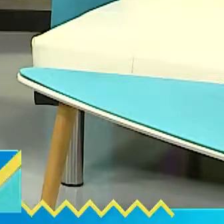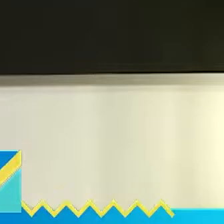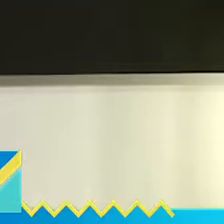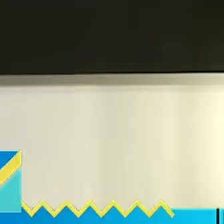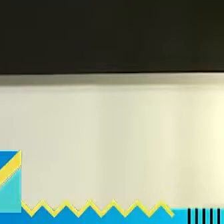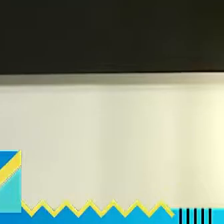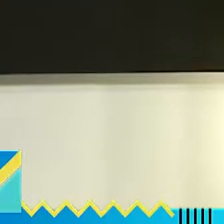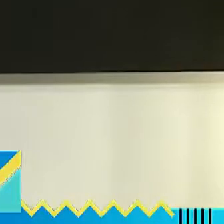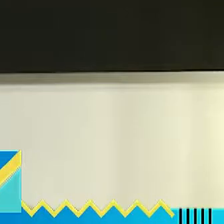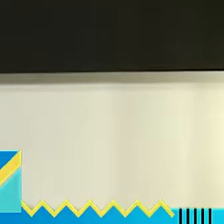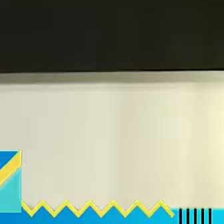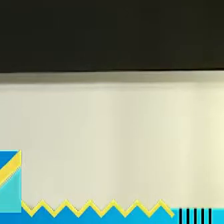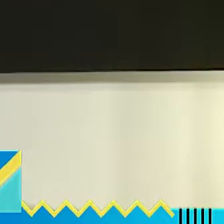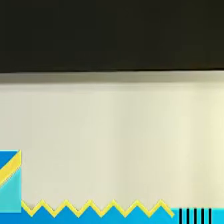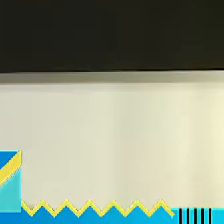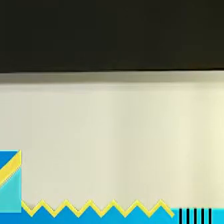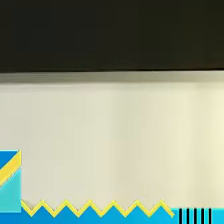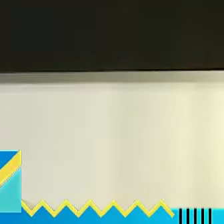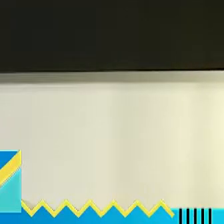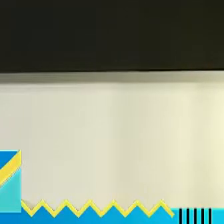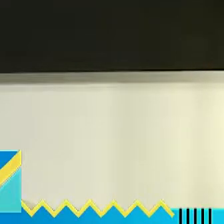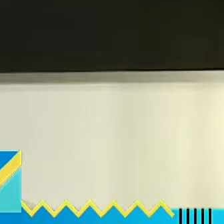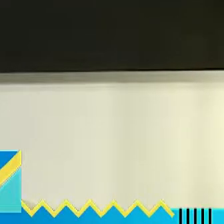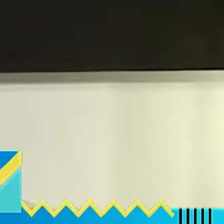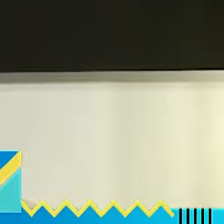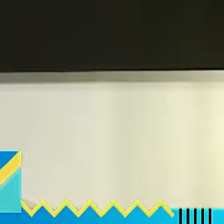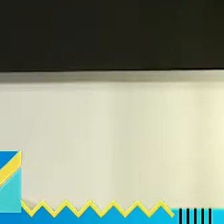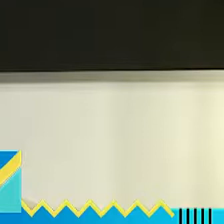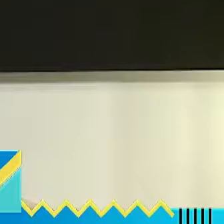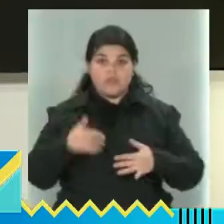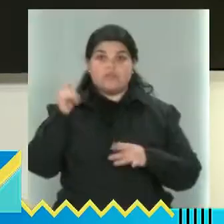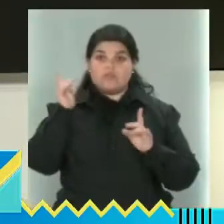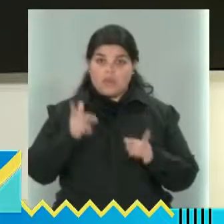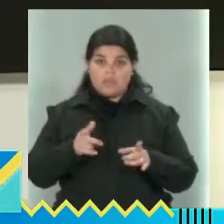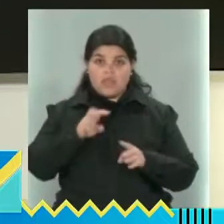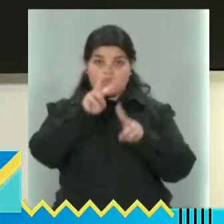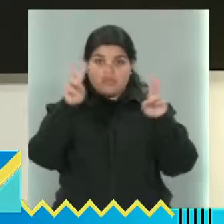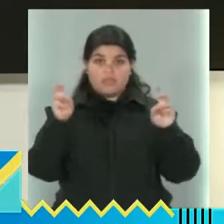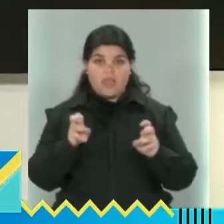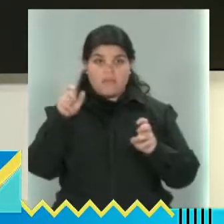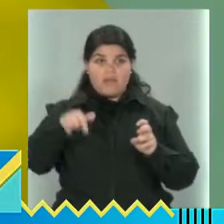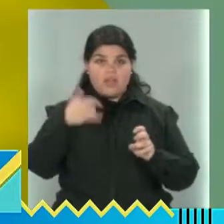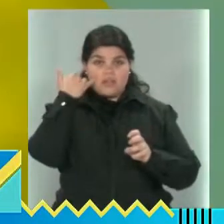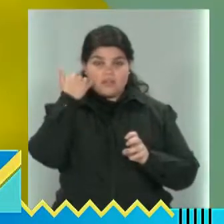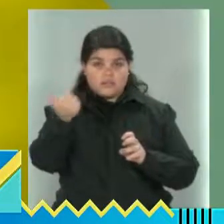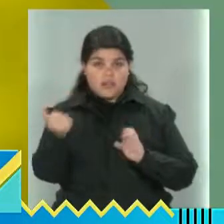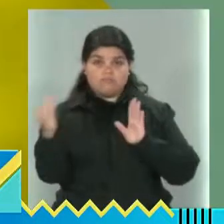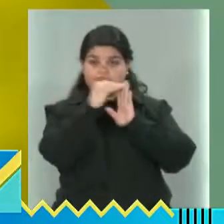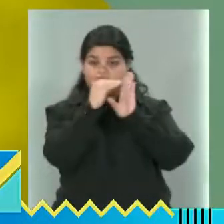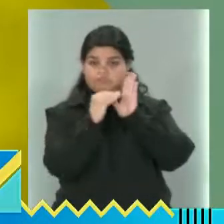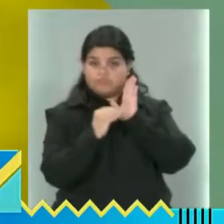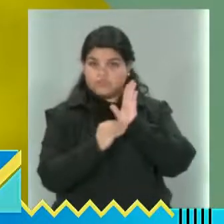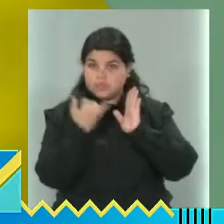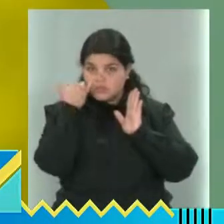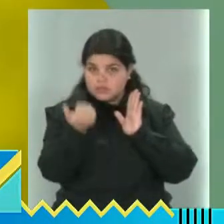Bueno, no hace falta decir que fue intensa la Fue intenso conversación. y además se tocaron uno de los temas que de alguna forma estaban en agenda, Fer,